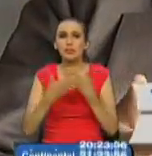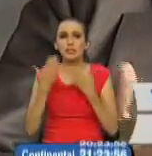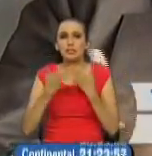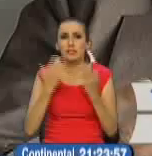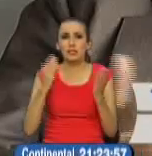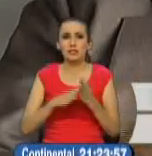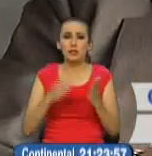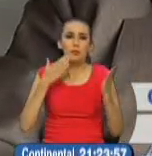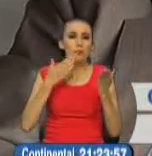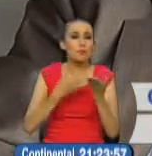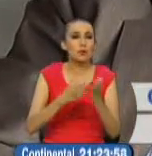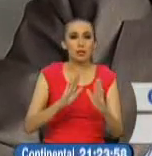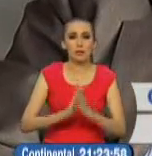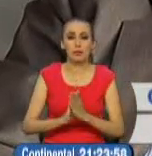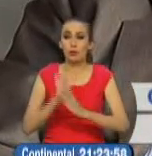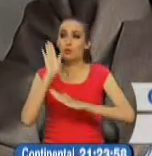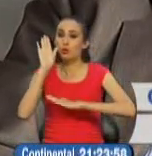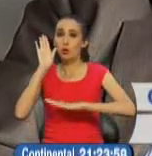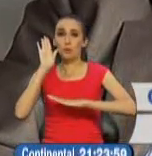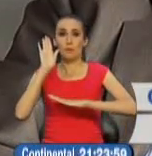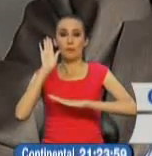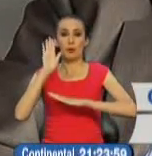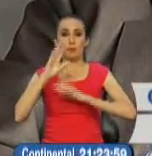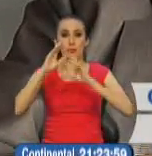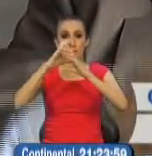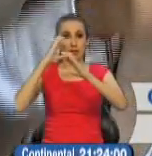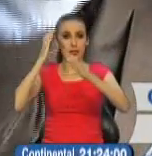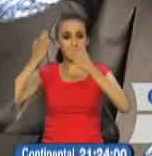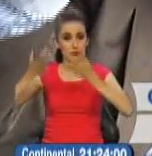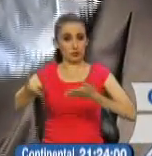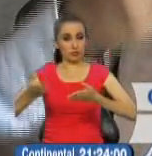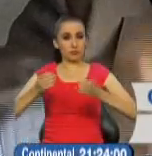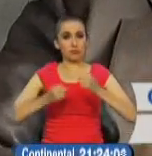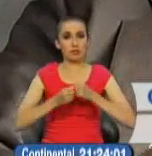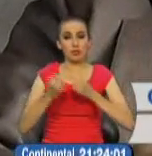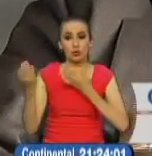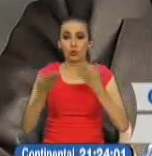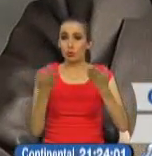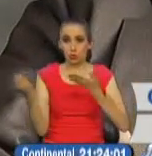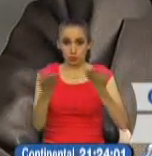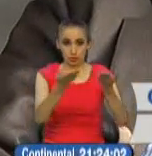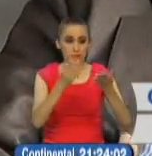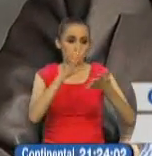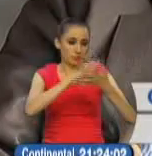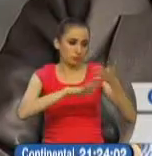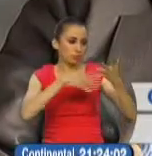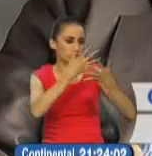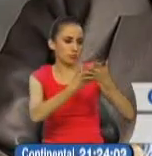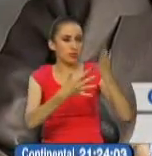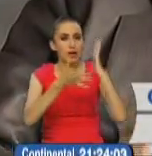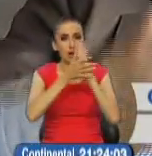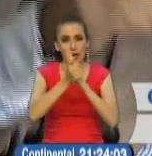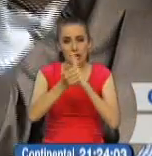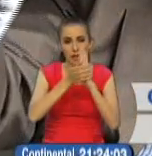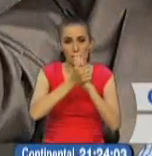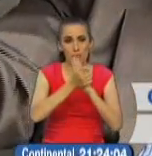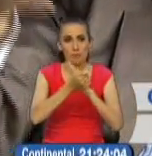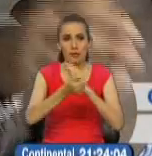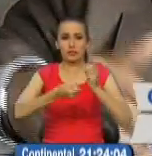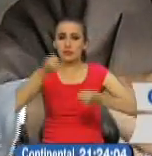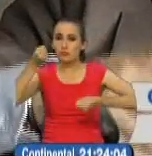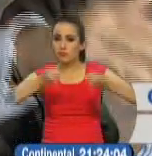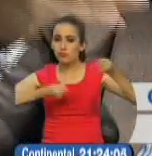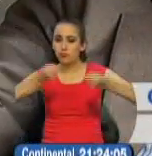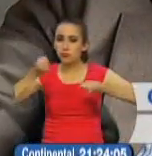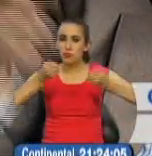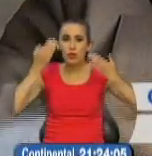un compromiso de los señores transportistas que nos establezcan un cronograma de capacitación para sus conductores en convenio